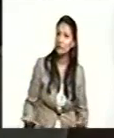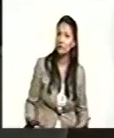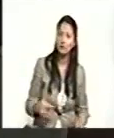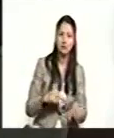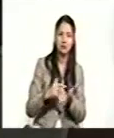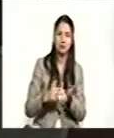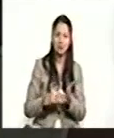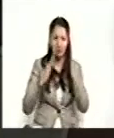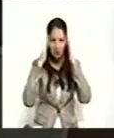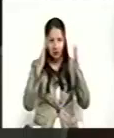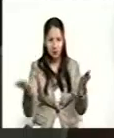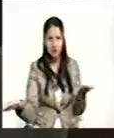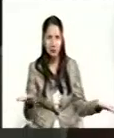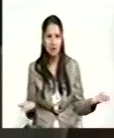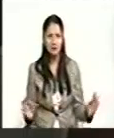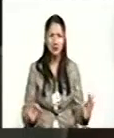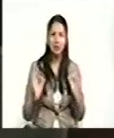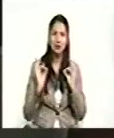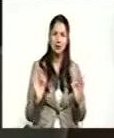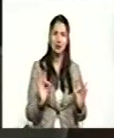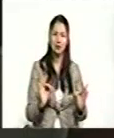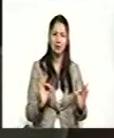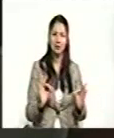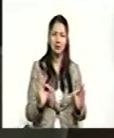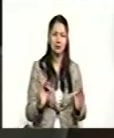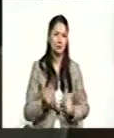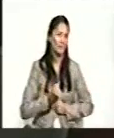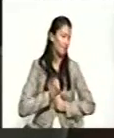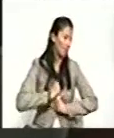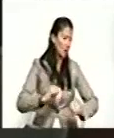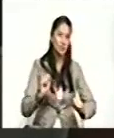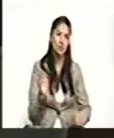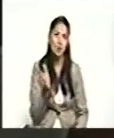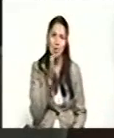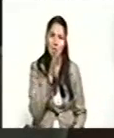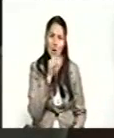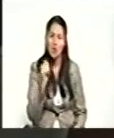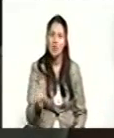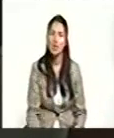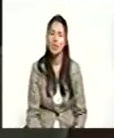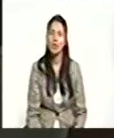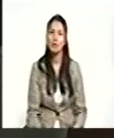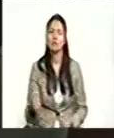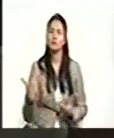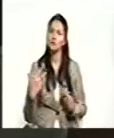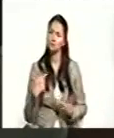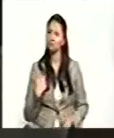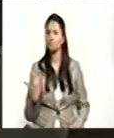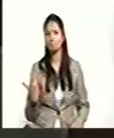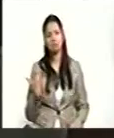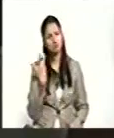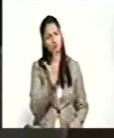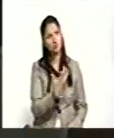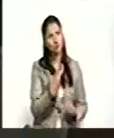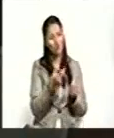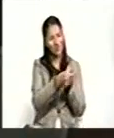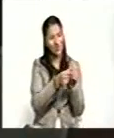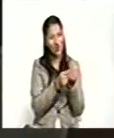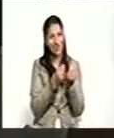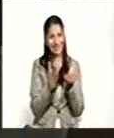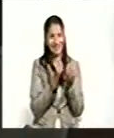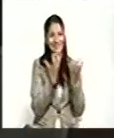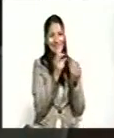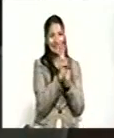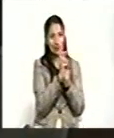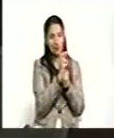prestarle servicios de calidad a la comunidad es imposible en una visita que hizo la comisión séptima